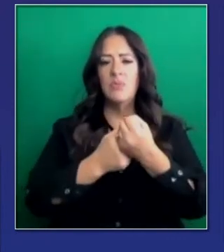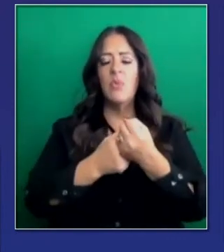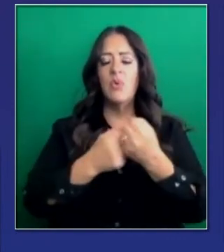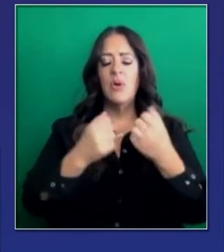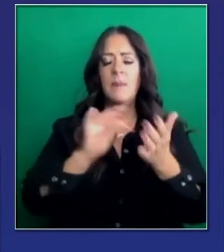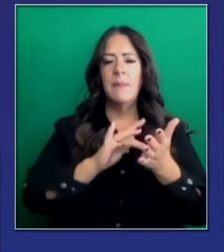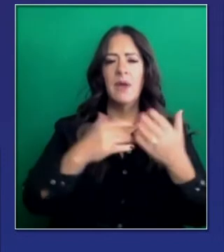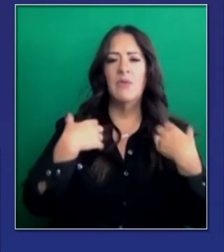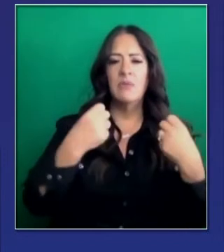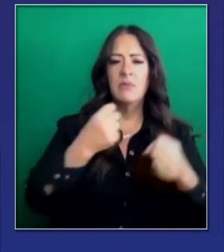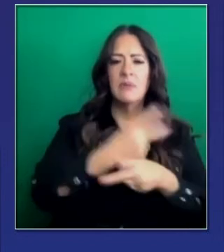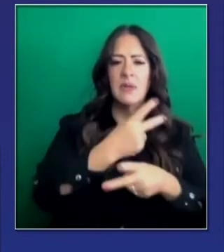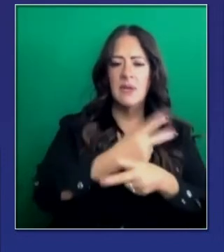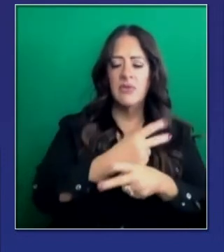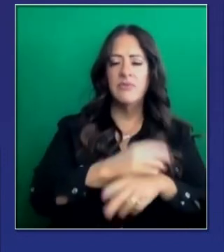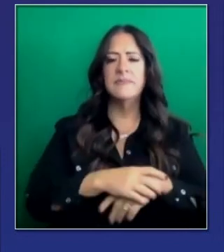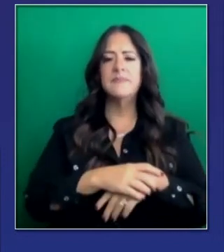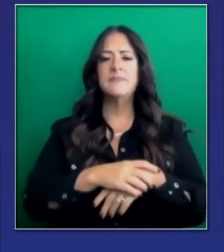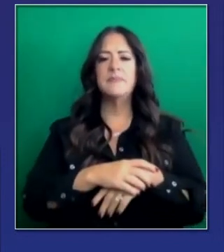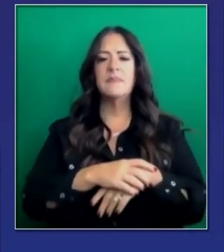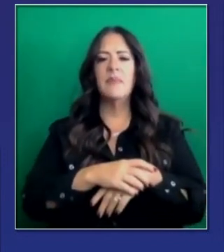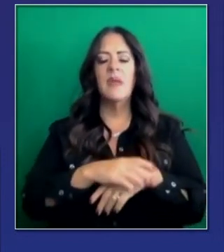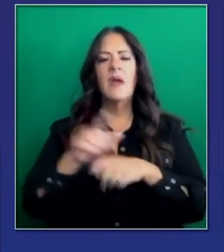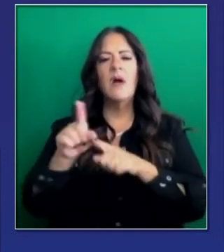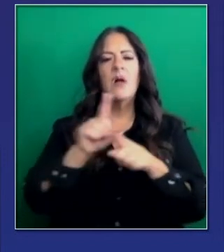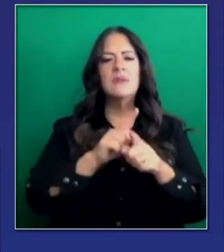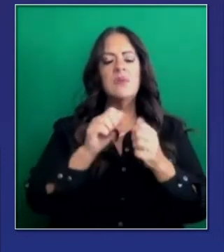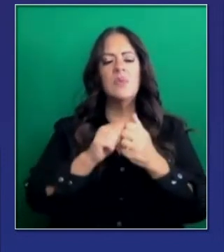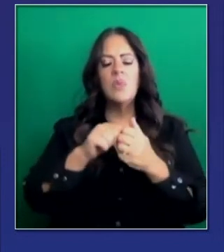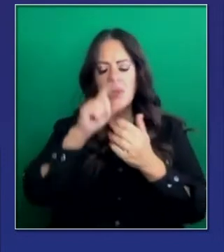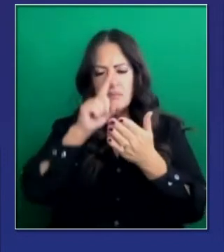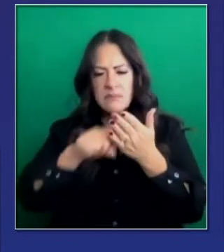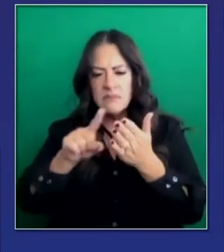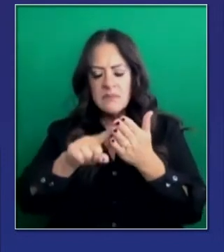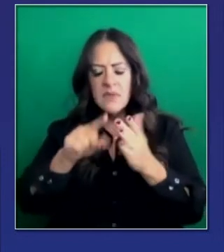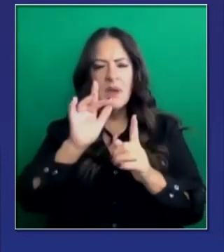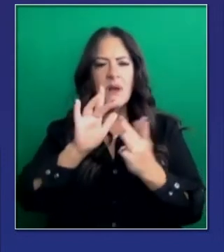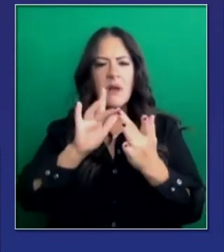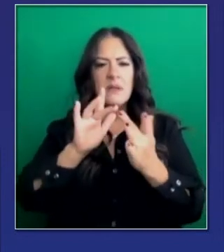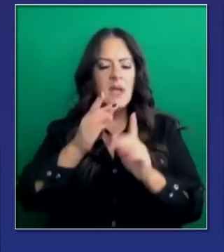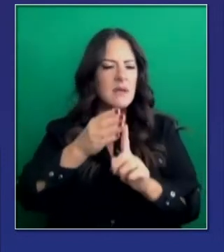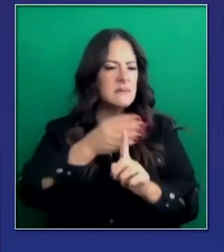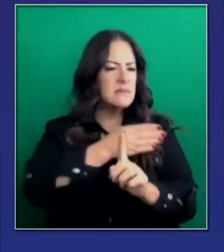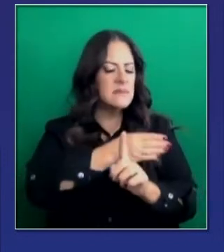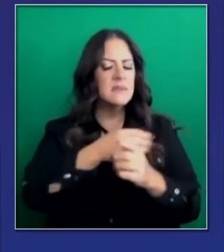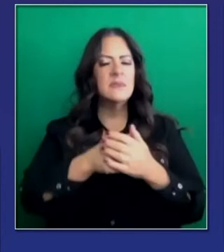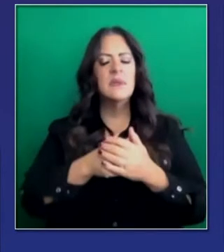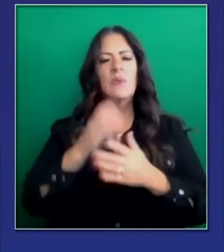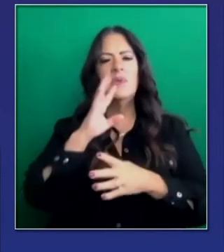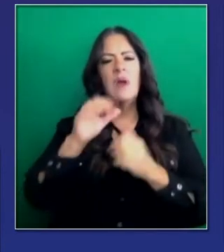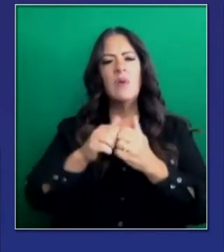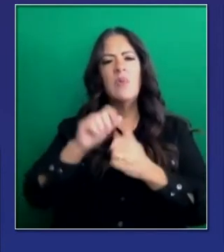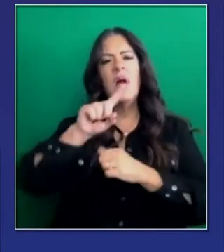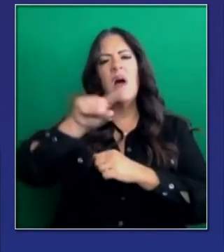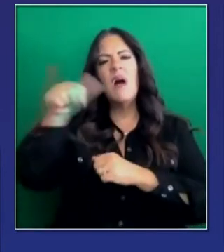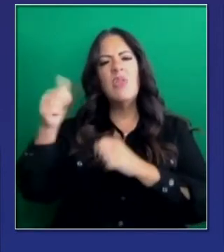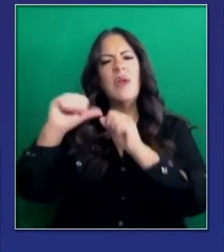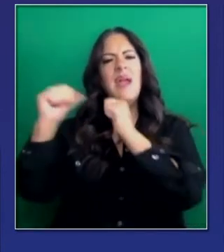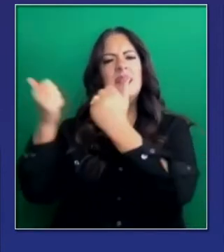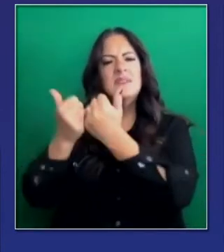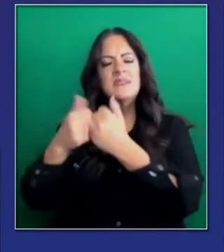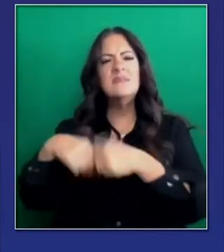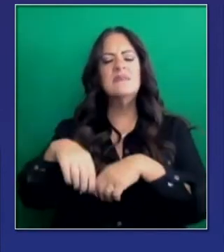contrato bajo contrato ya hablaremos de eso en un momento y seguiremos trabajando con el gobierno federal con el departamento de la defensa y otros